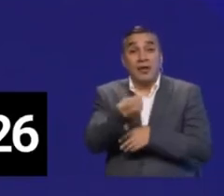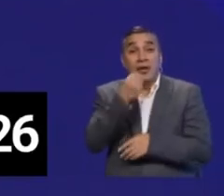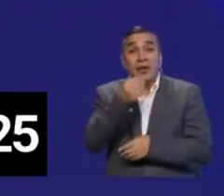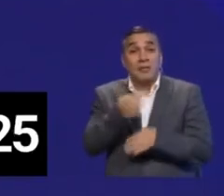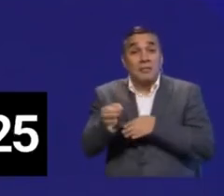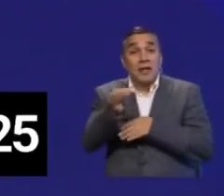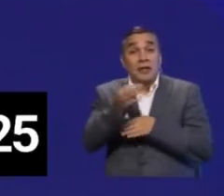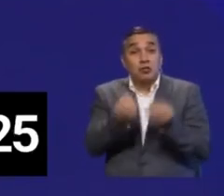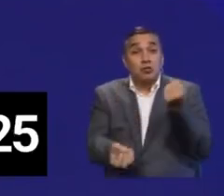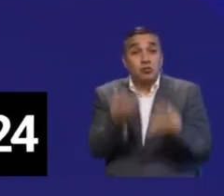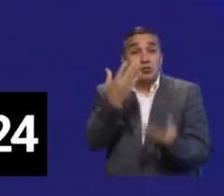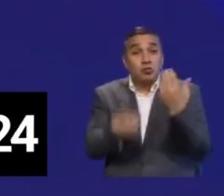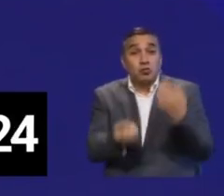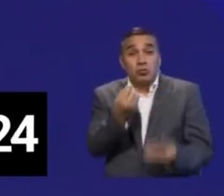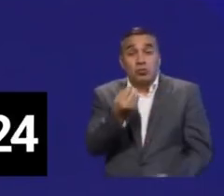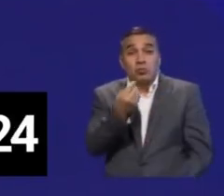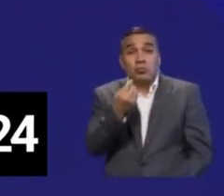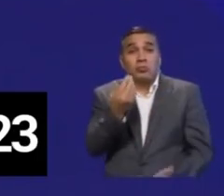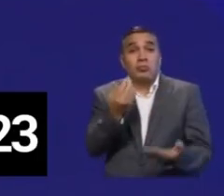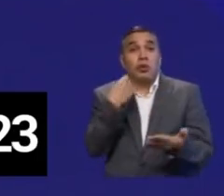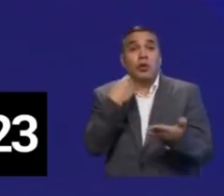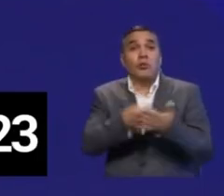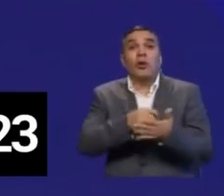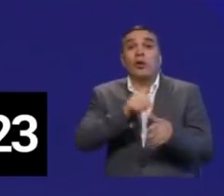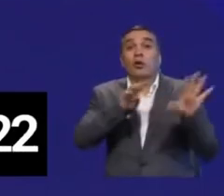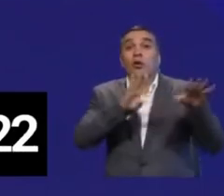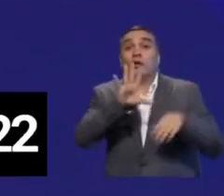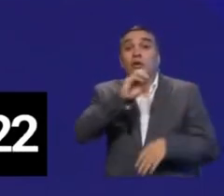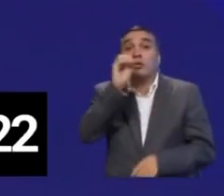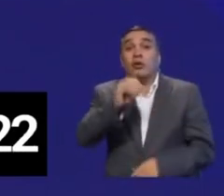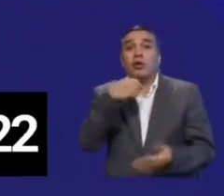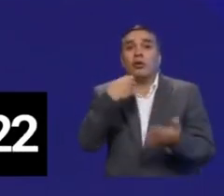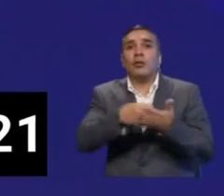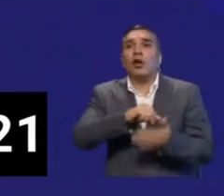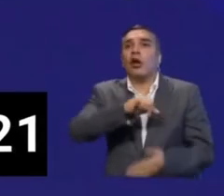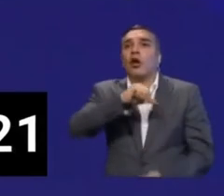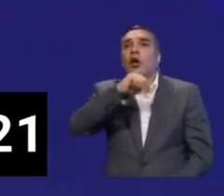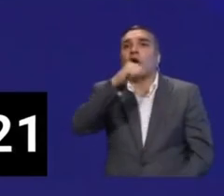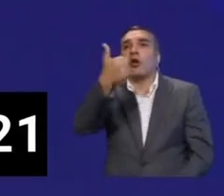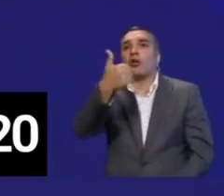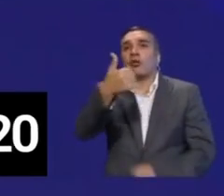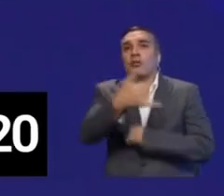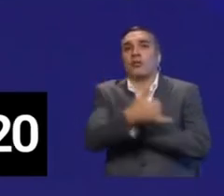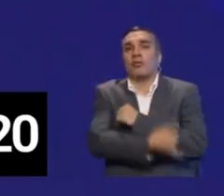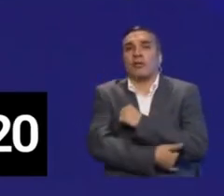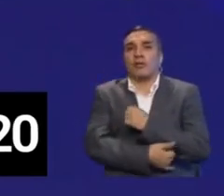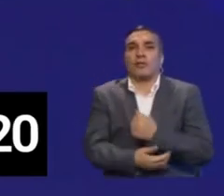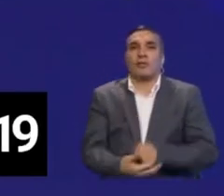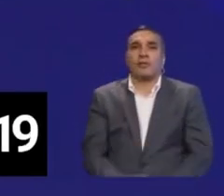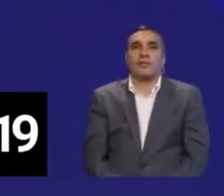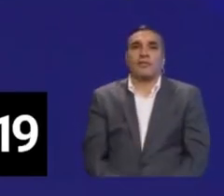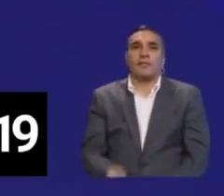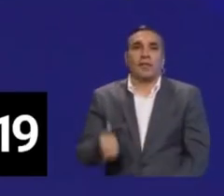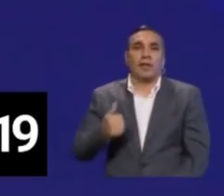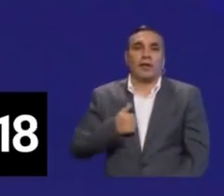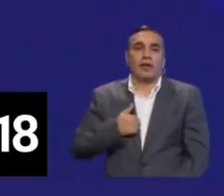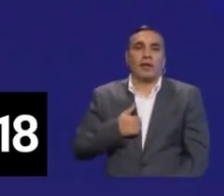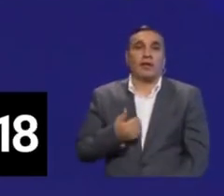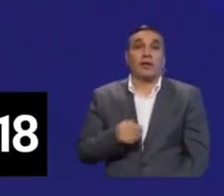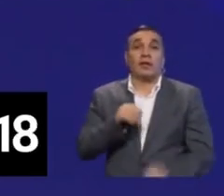menestras, tener que importar, comprar el 95% de las lentejas, importamos del Canadá. Y